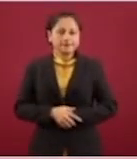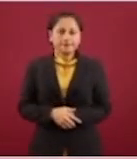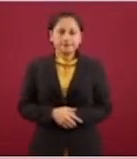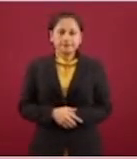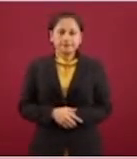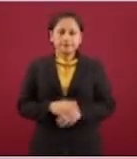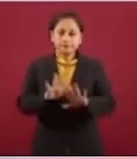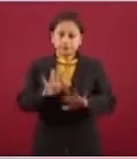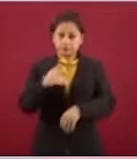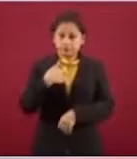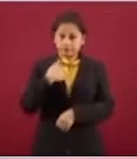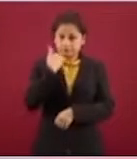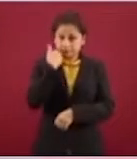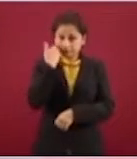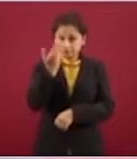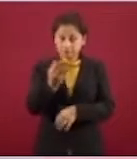primero